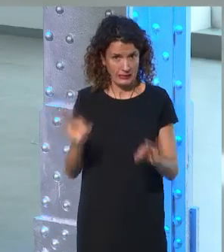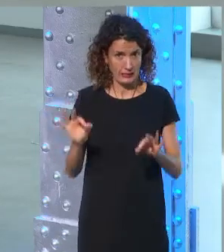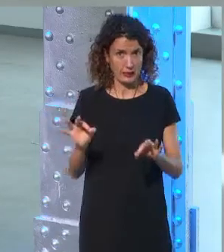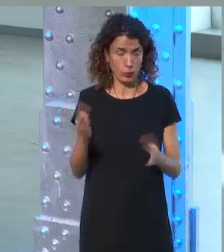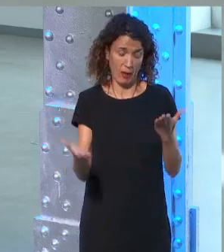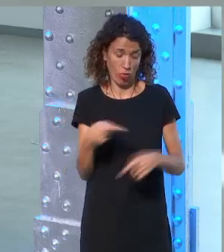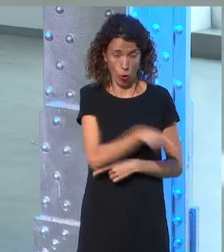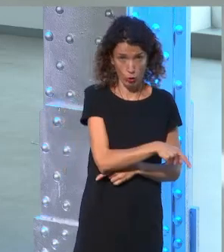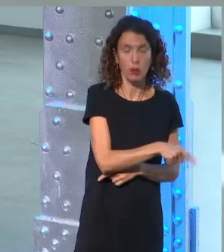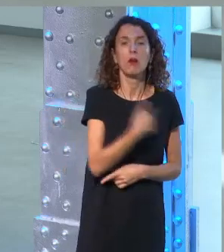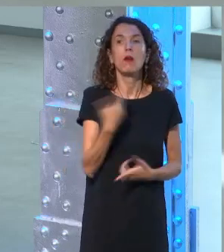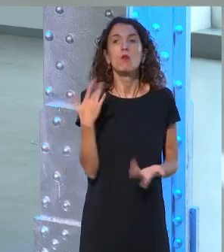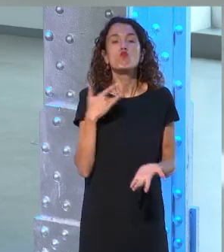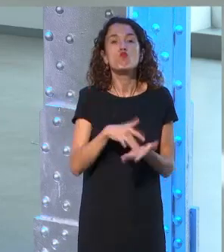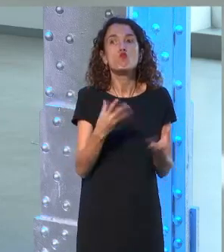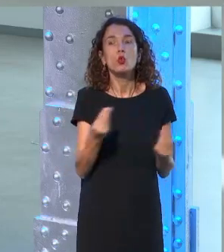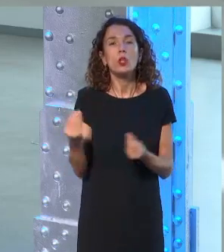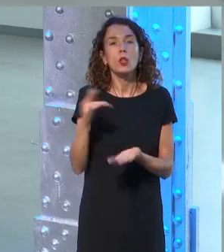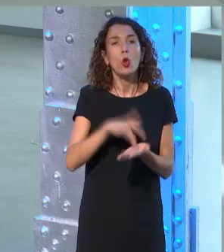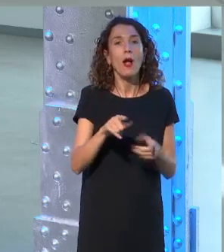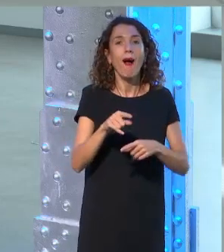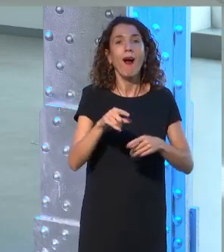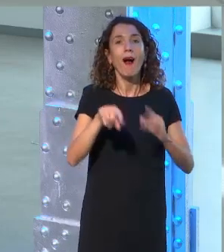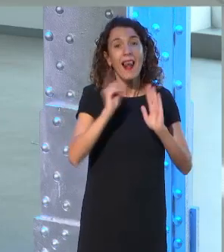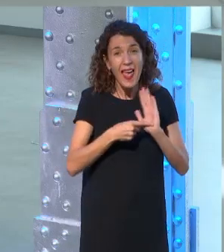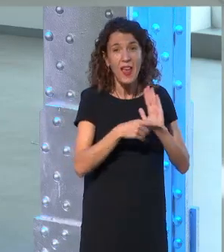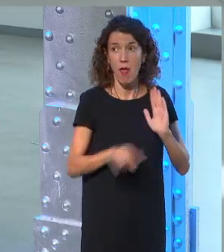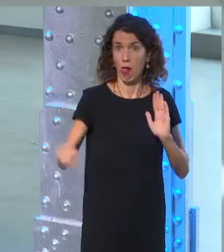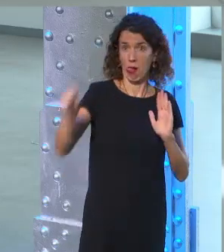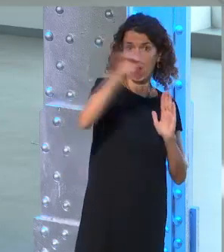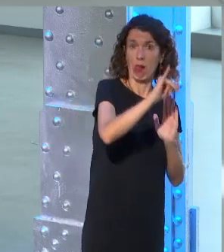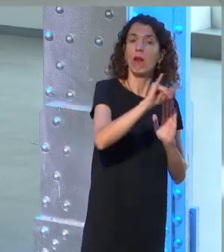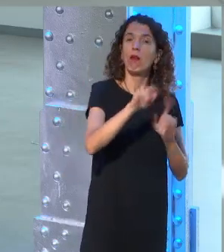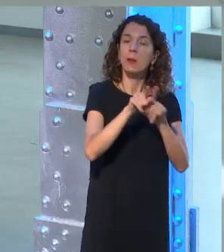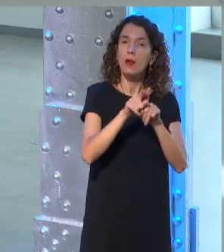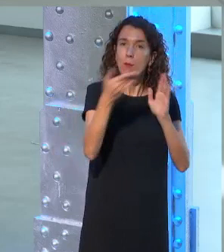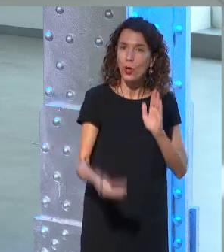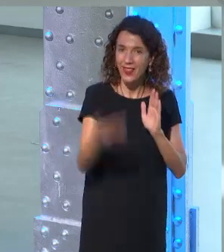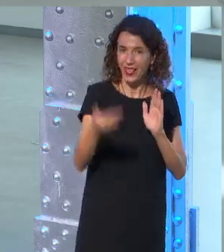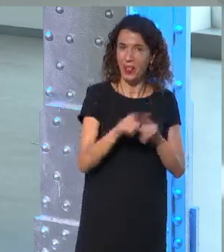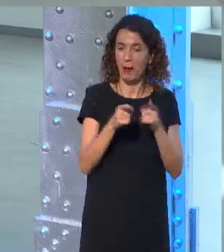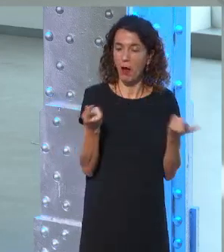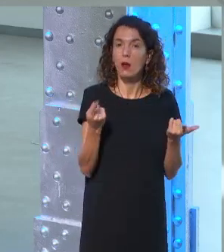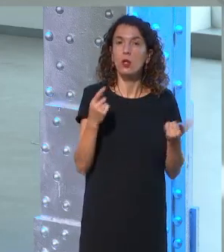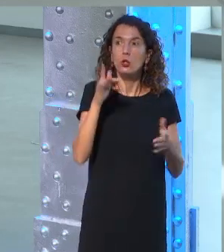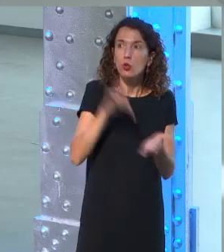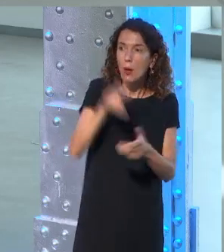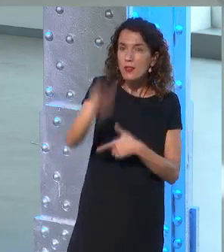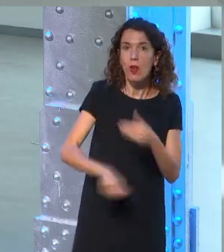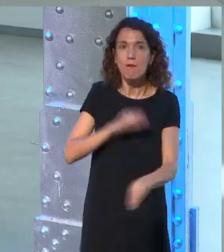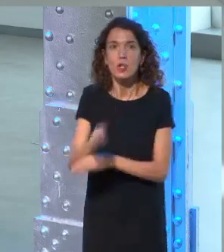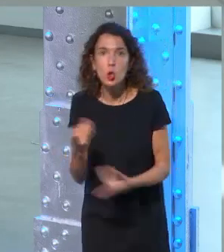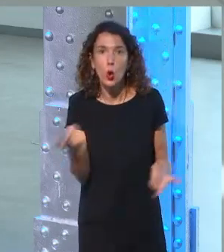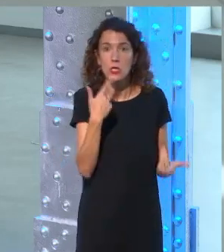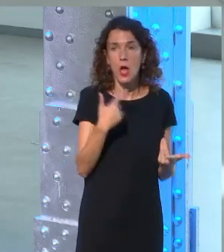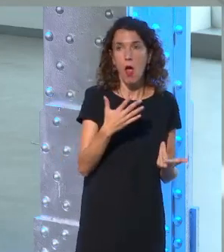La señal de CO2 que se está dando en muchas jurisdicciones también es muy importante para empujar a aquel que tenga que decidir una inversión